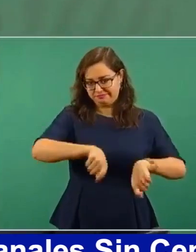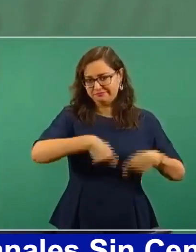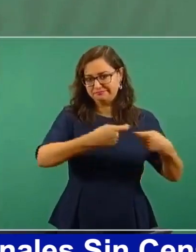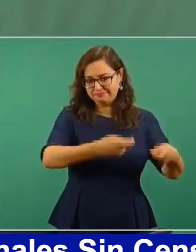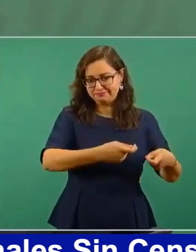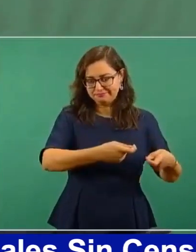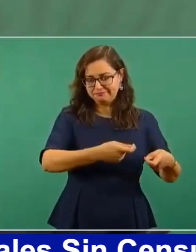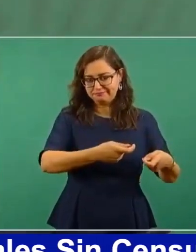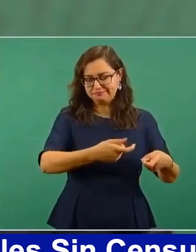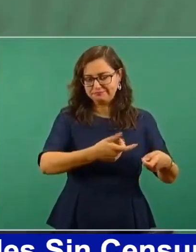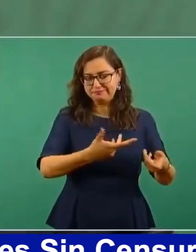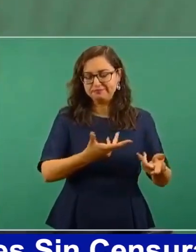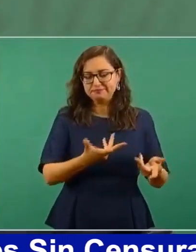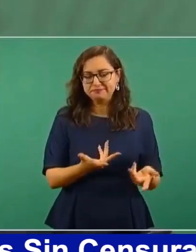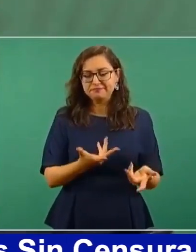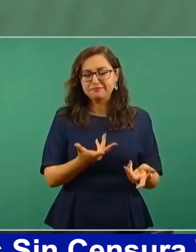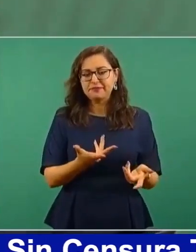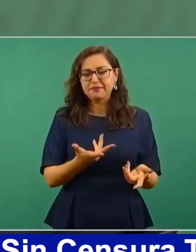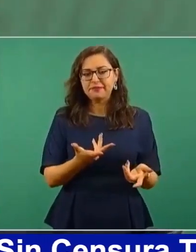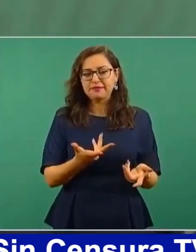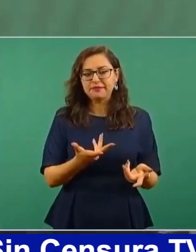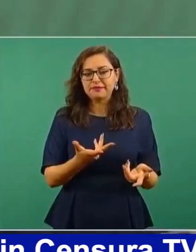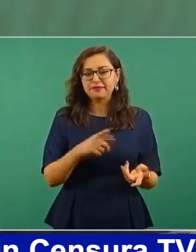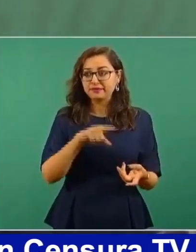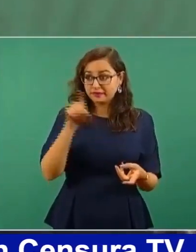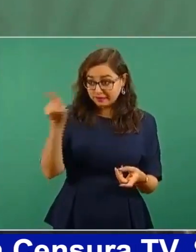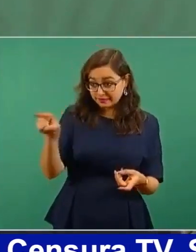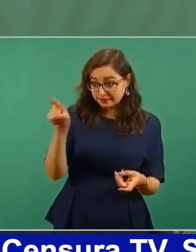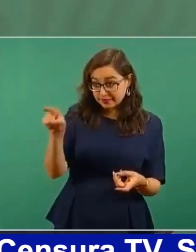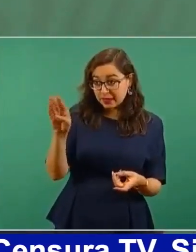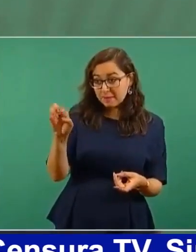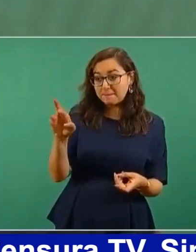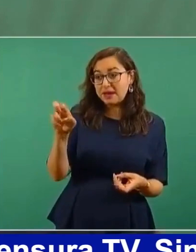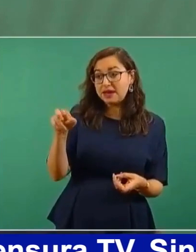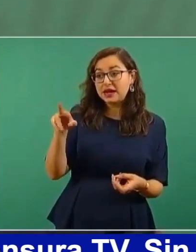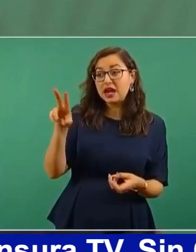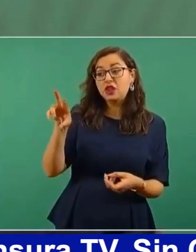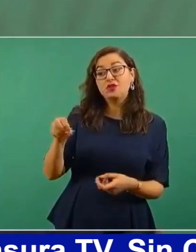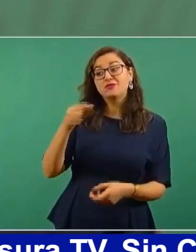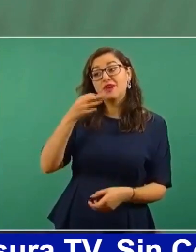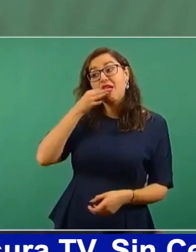le sugirió a Bernardo de que se fuera del país,